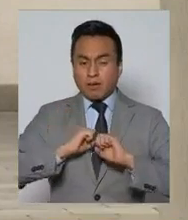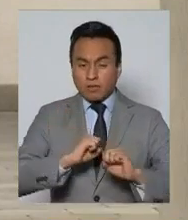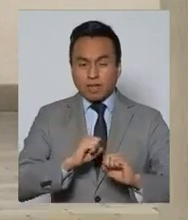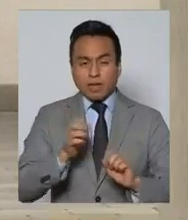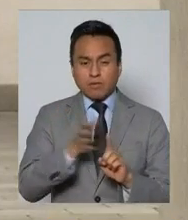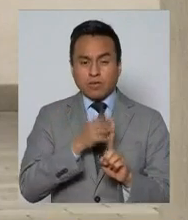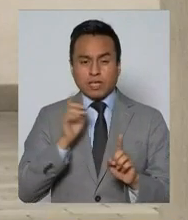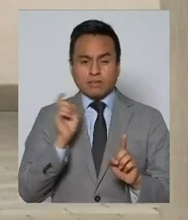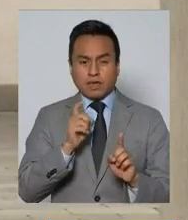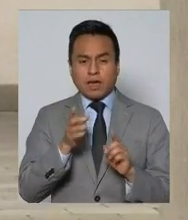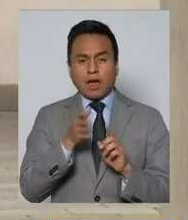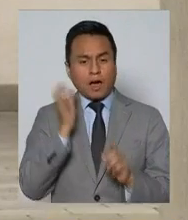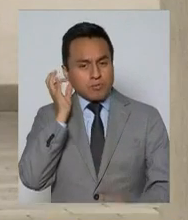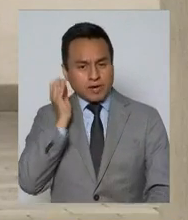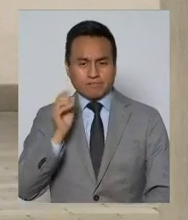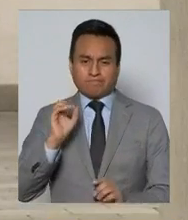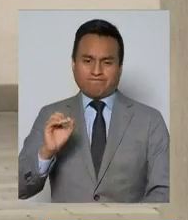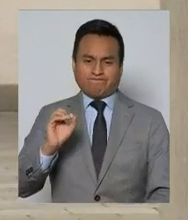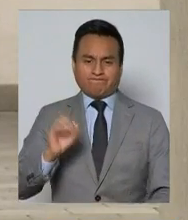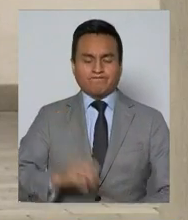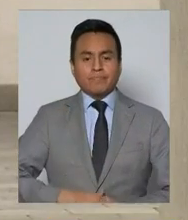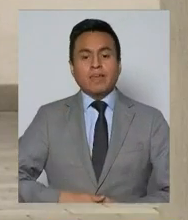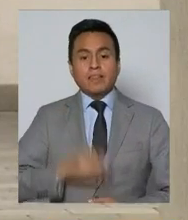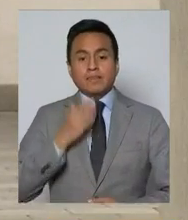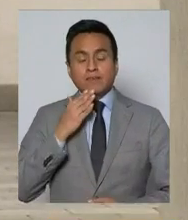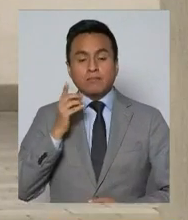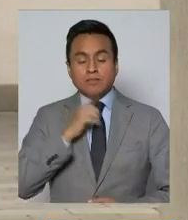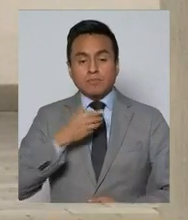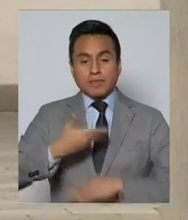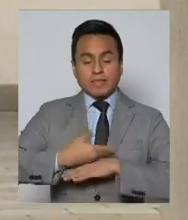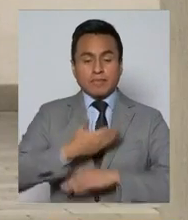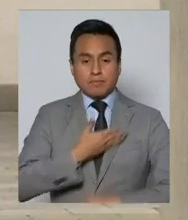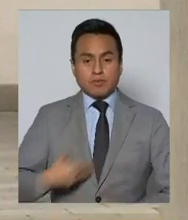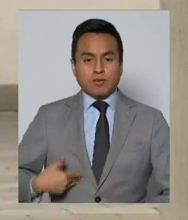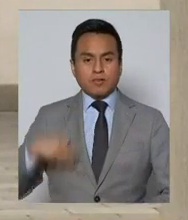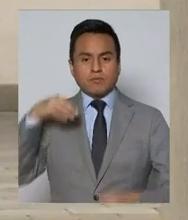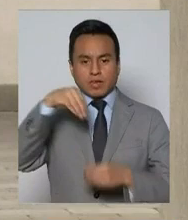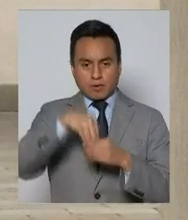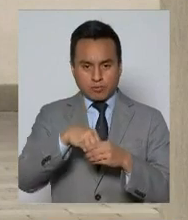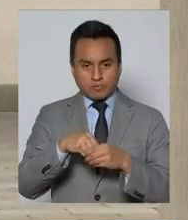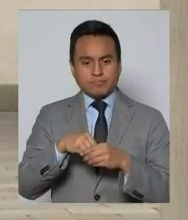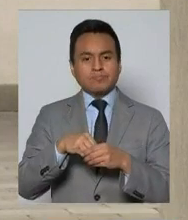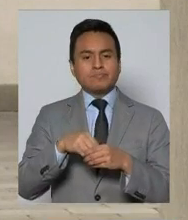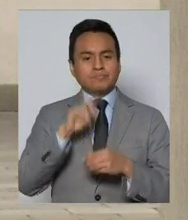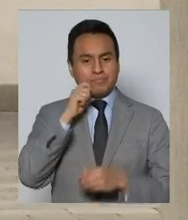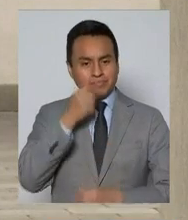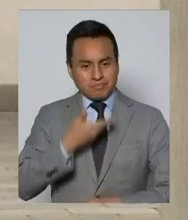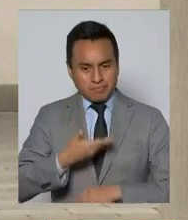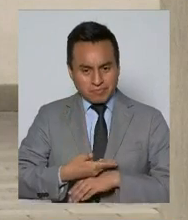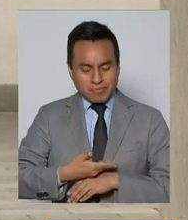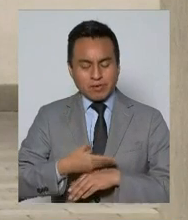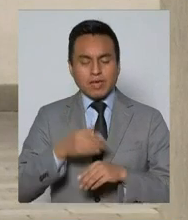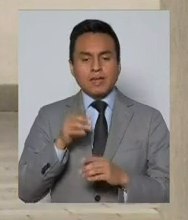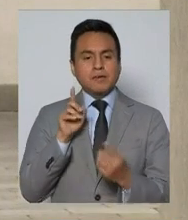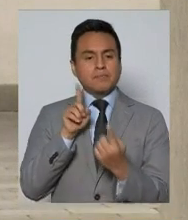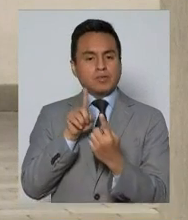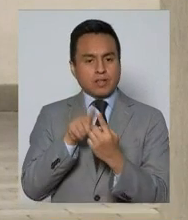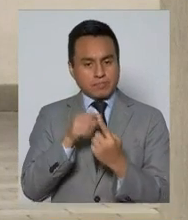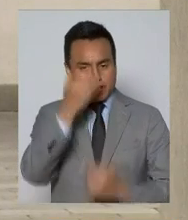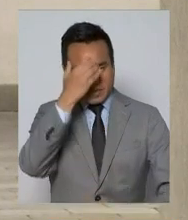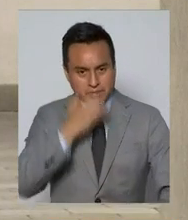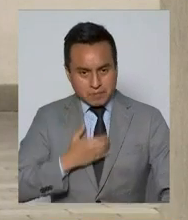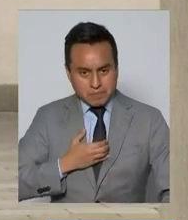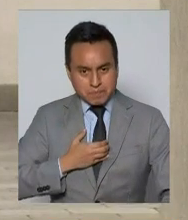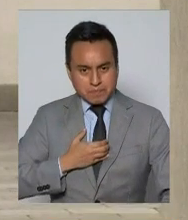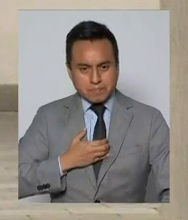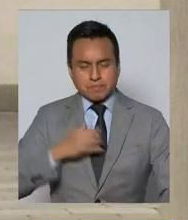Del momento, desde el Palacio de Gobierno está hablando ya la nueva ministra de la Mujer y Equidad de Género, Mónica Salaquet. La